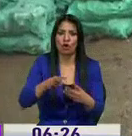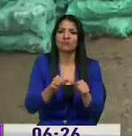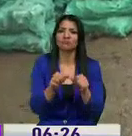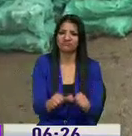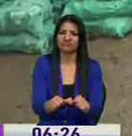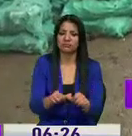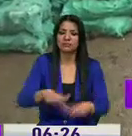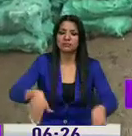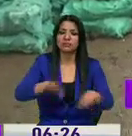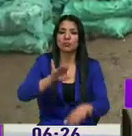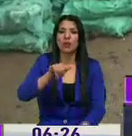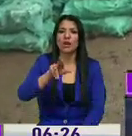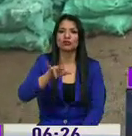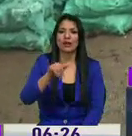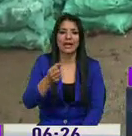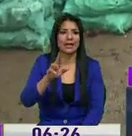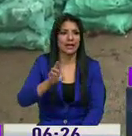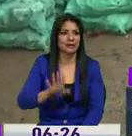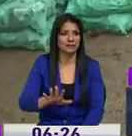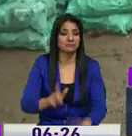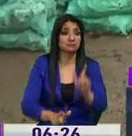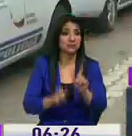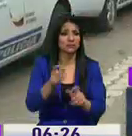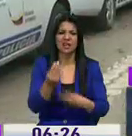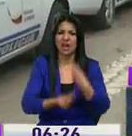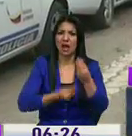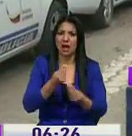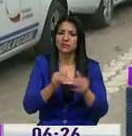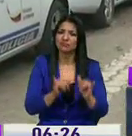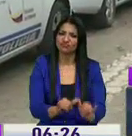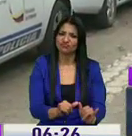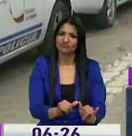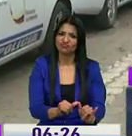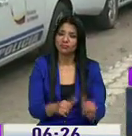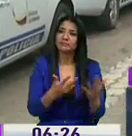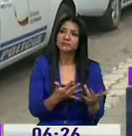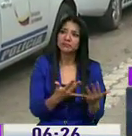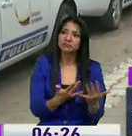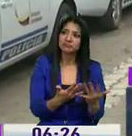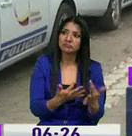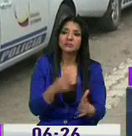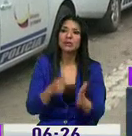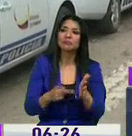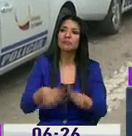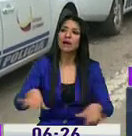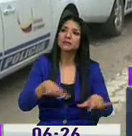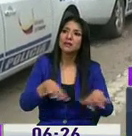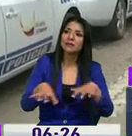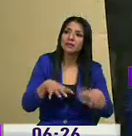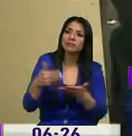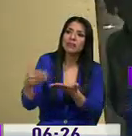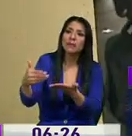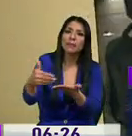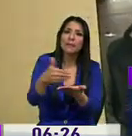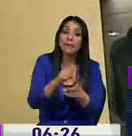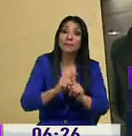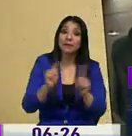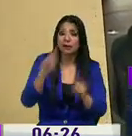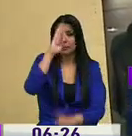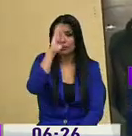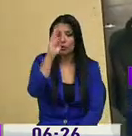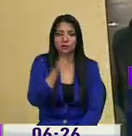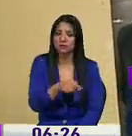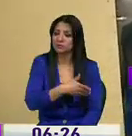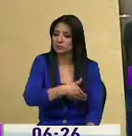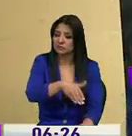buenos aires- decenas de personas intentaron establecerse promos guiadas a ver qué pasaba con el operativo de desalojo pero la policía les